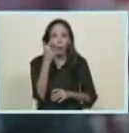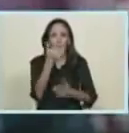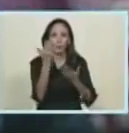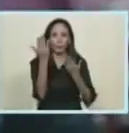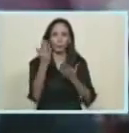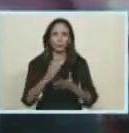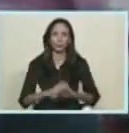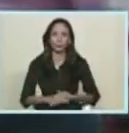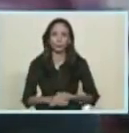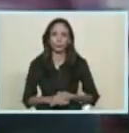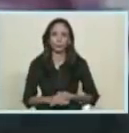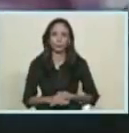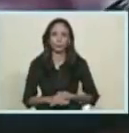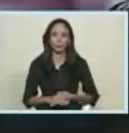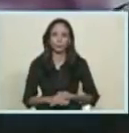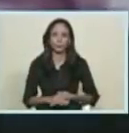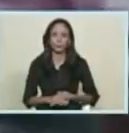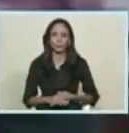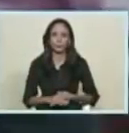José Gregorio Vielma Mora.